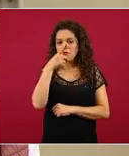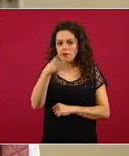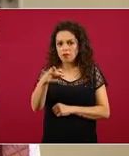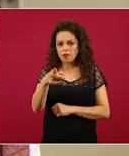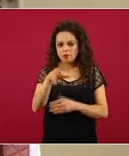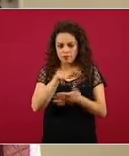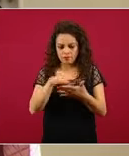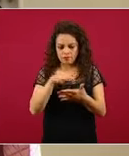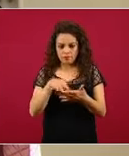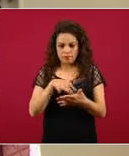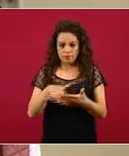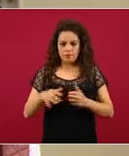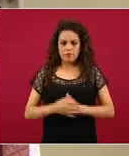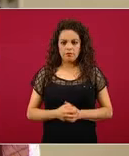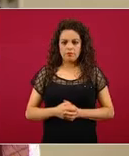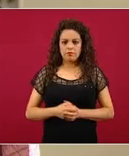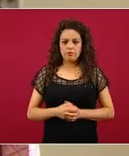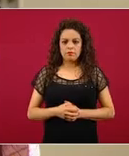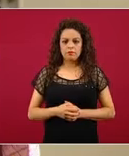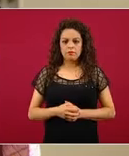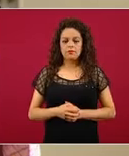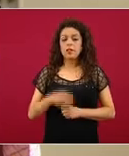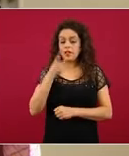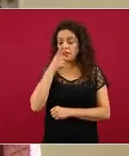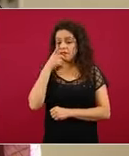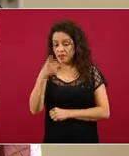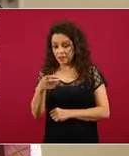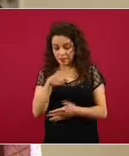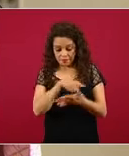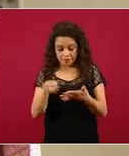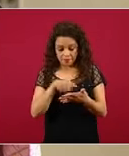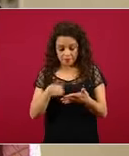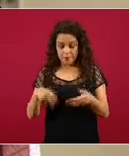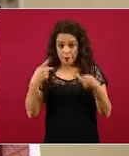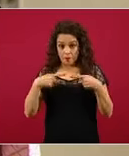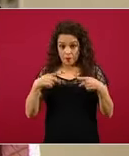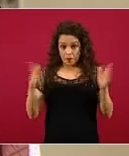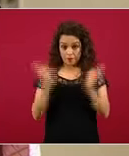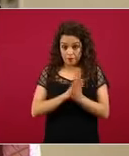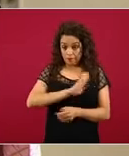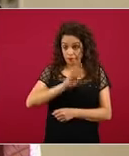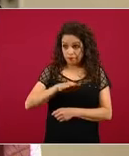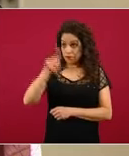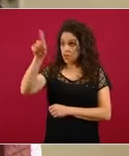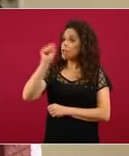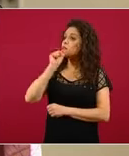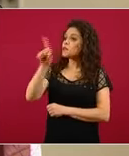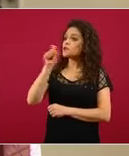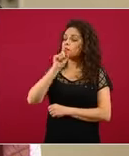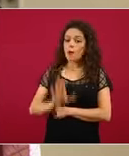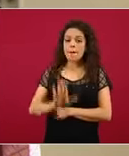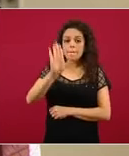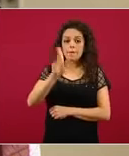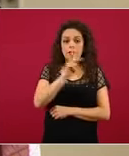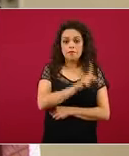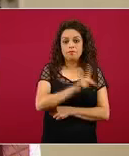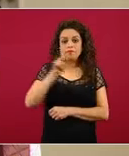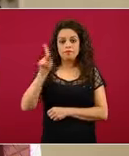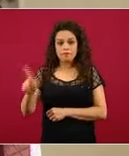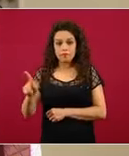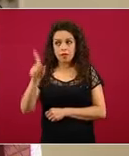no lo voy a decir, en donde decía que las muertes en Jalisco se están asimilando a las muertes que hubo